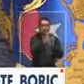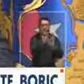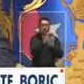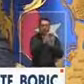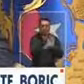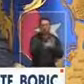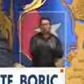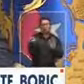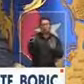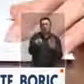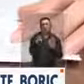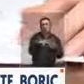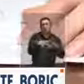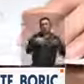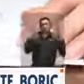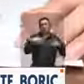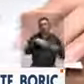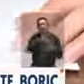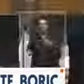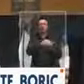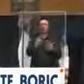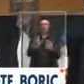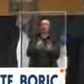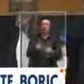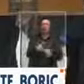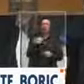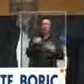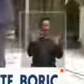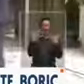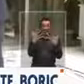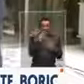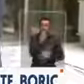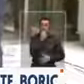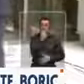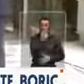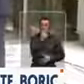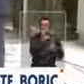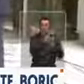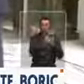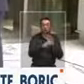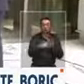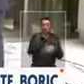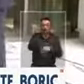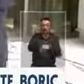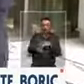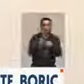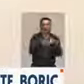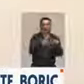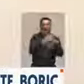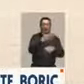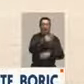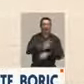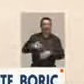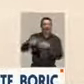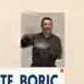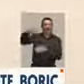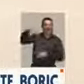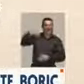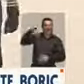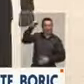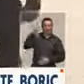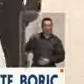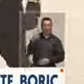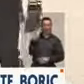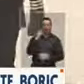constitucionales casi un festival. Porque fueron 10 acusaciones constitucionales para destituir a autoridades del gobierno anterior, 2 de ellas